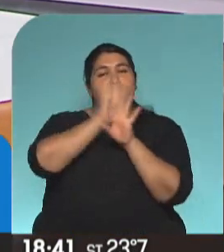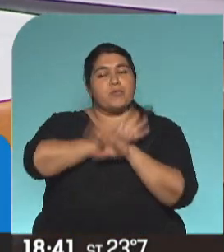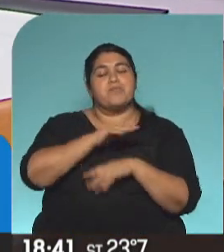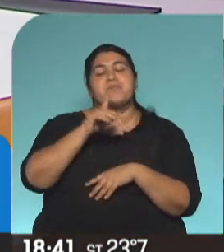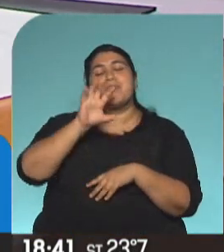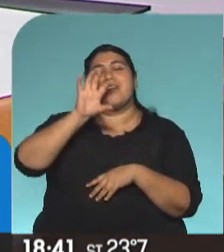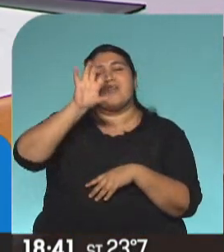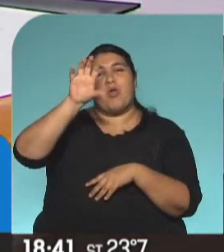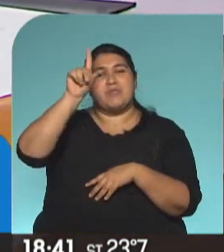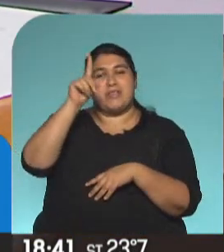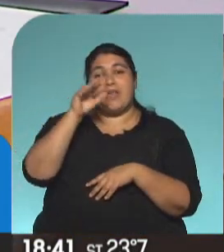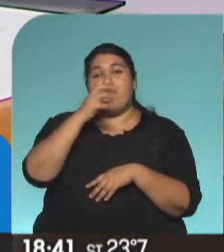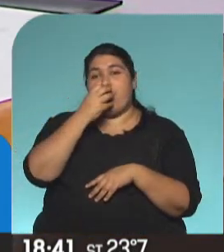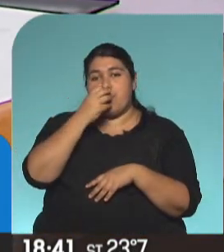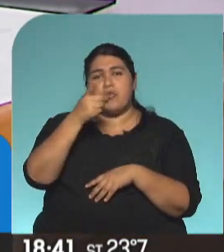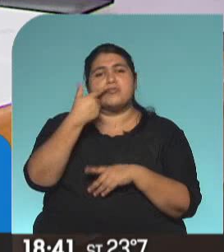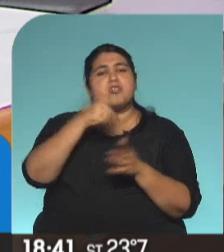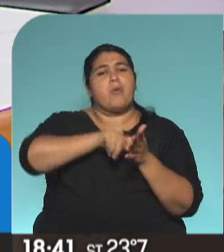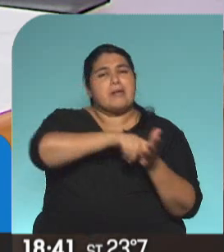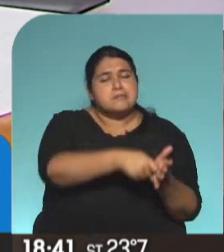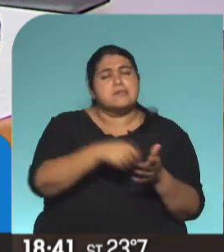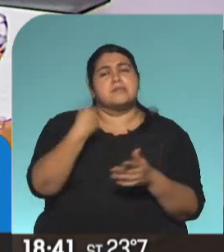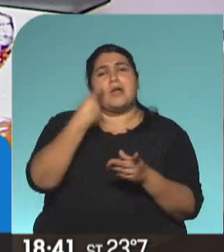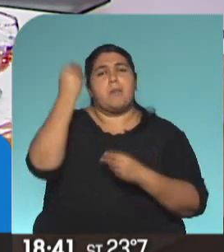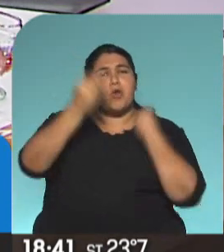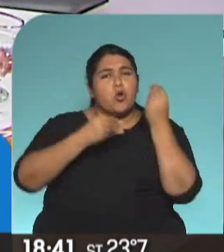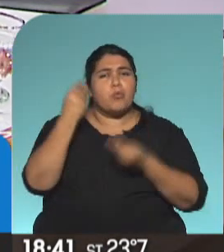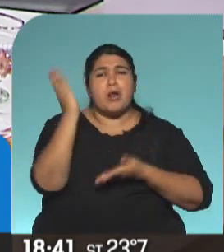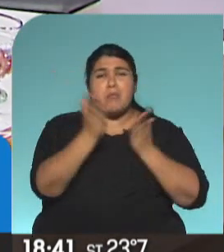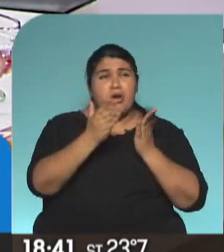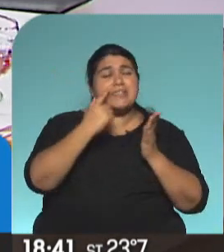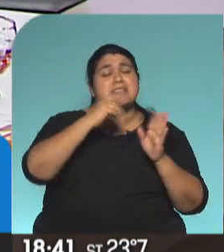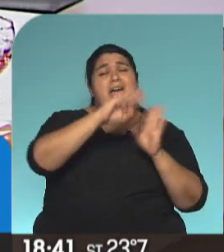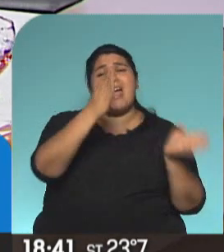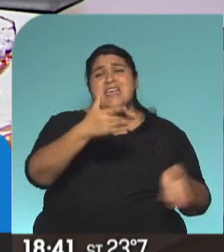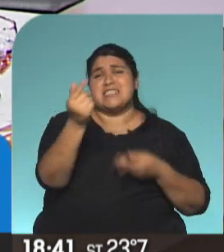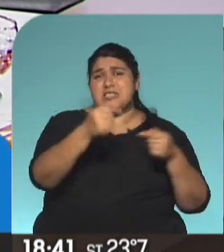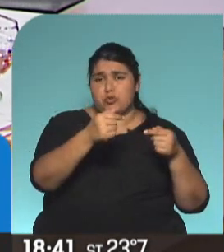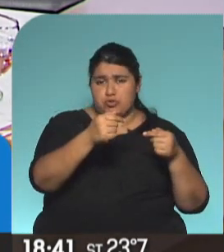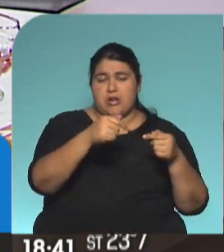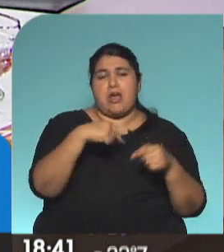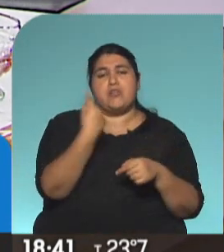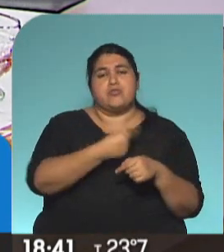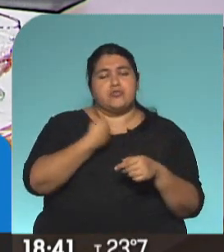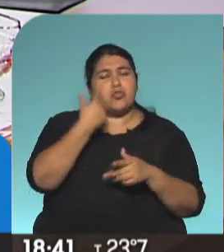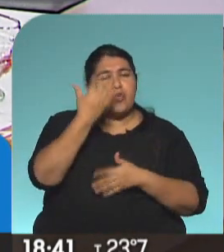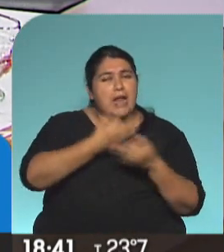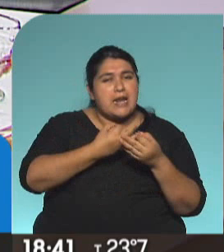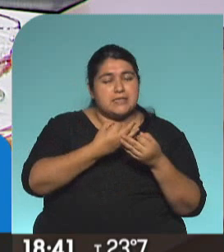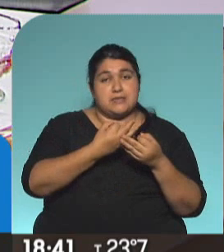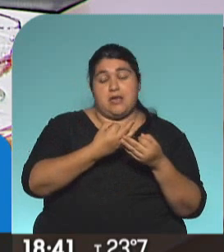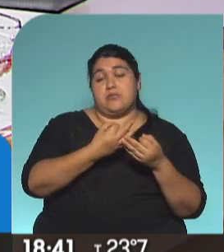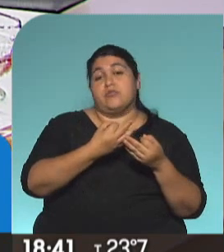Formosa, y en este sentido puntualmente dijo: nos preocupa la violencia institucional, lo estamos analizando.